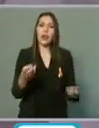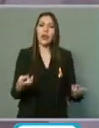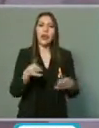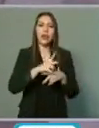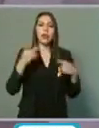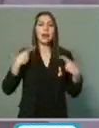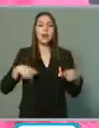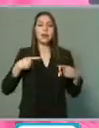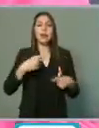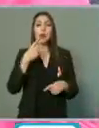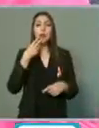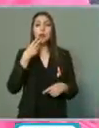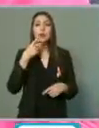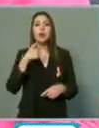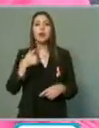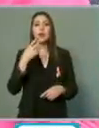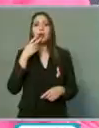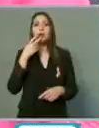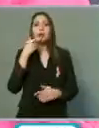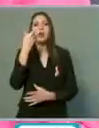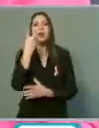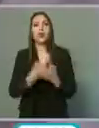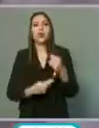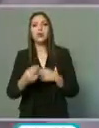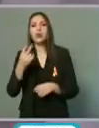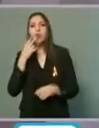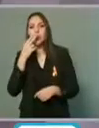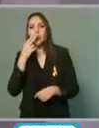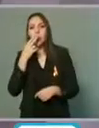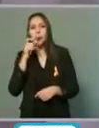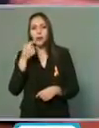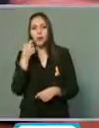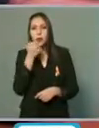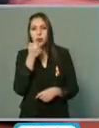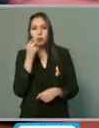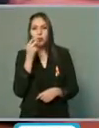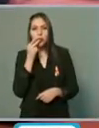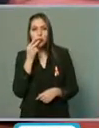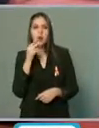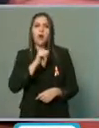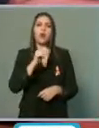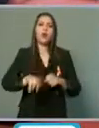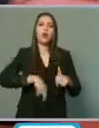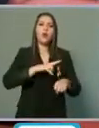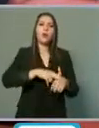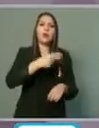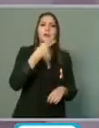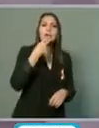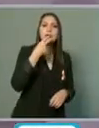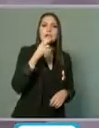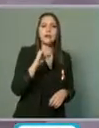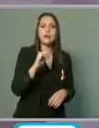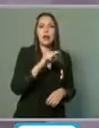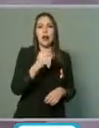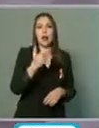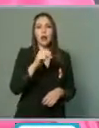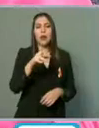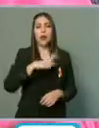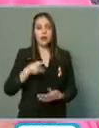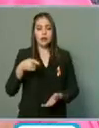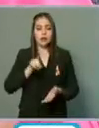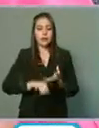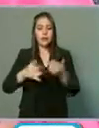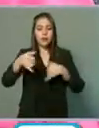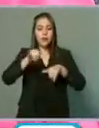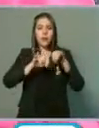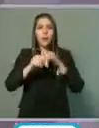los utilizan acaban usando ambos productos, el cigarro de combustión y el electrónico. La sustancia que tiene, que es la nicotina,